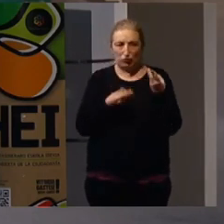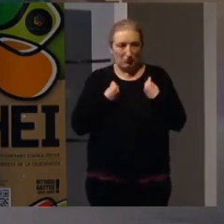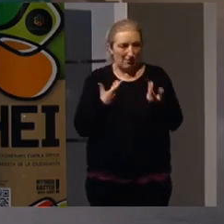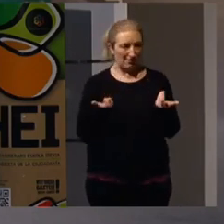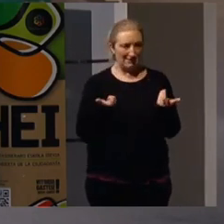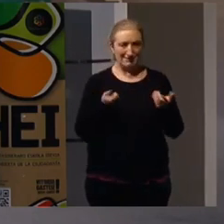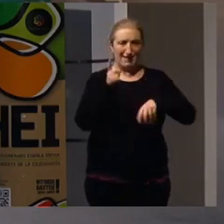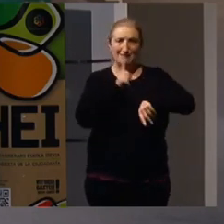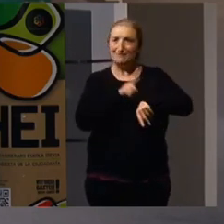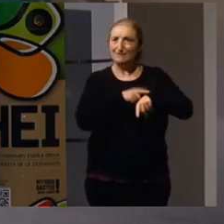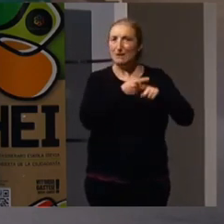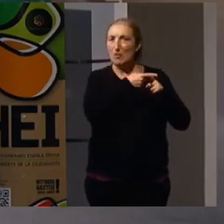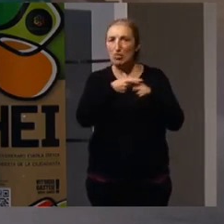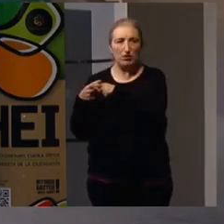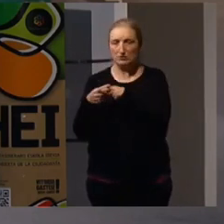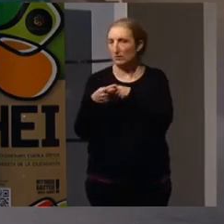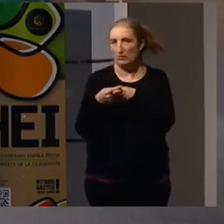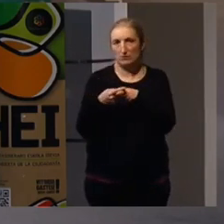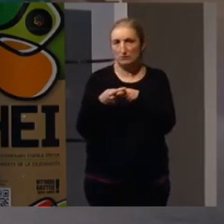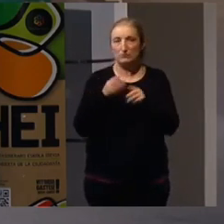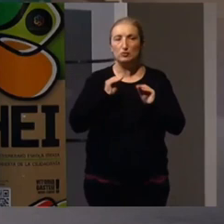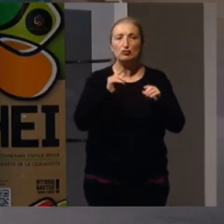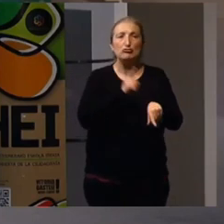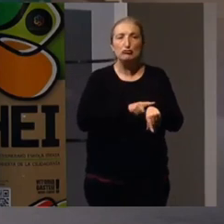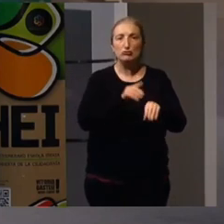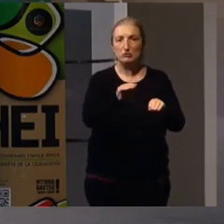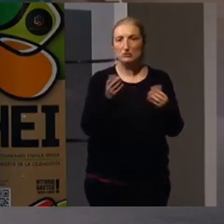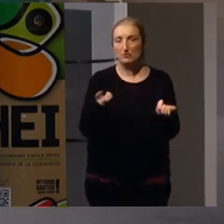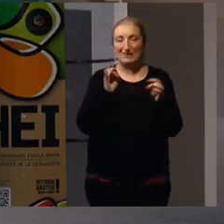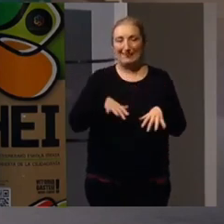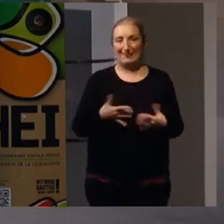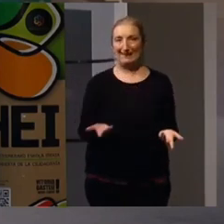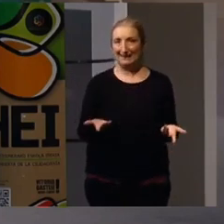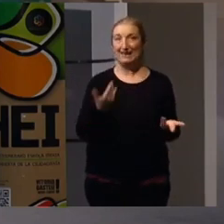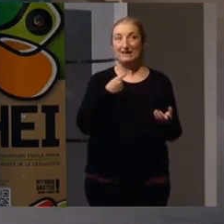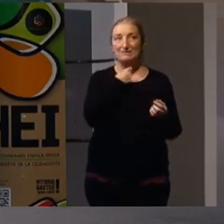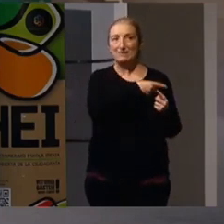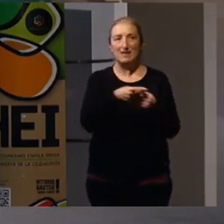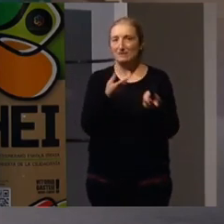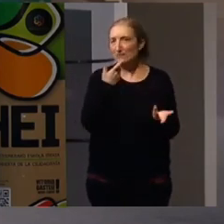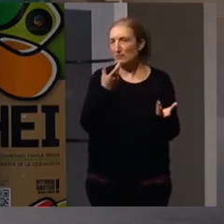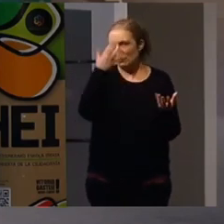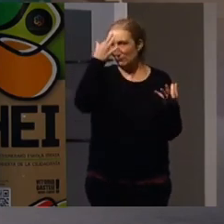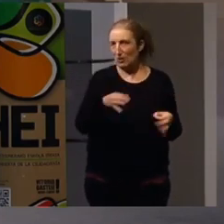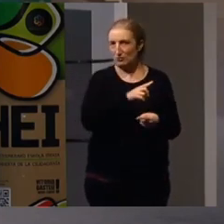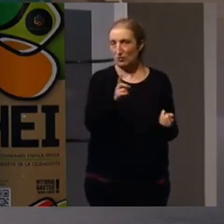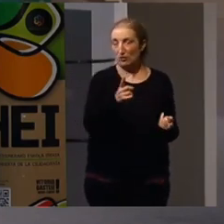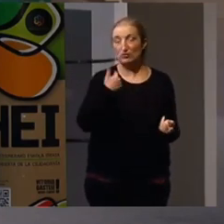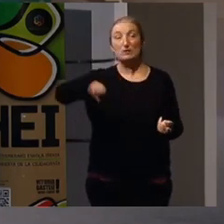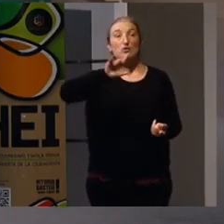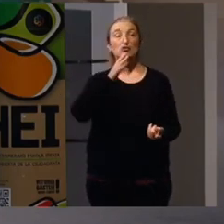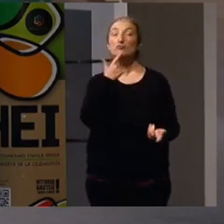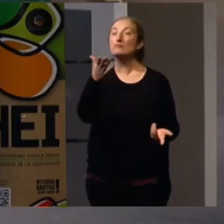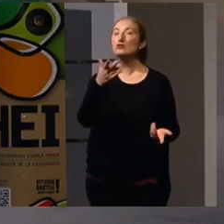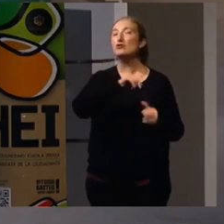como esta distribución del tiempo que decía antes, ¿no? De quién es tu tiempo. Pues yo creo que prácticamente nadie de los que estáis aquí escogeríais, o sea,